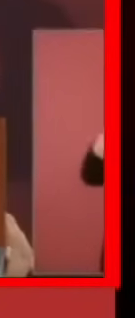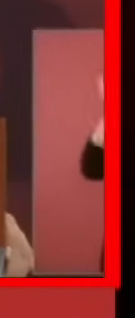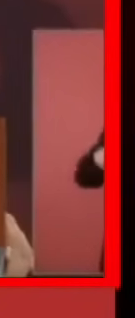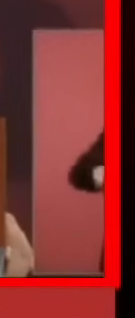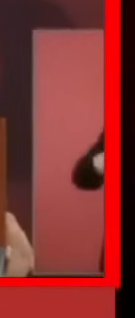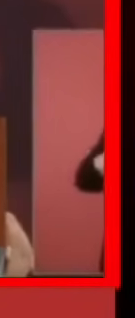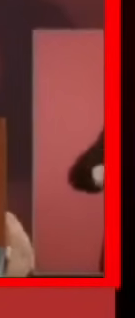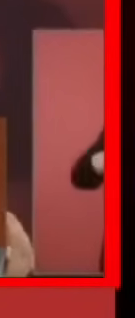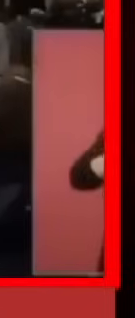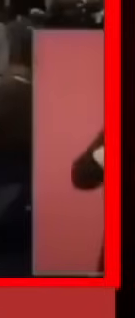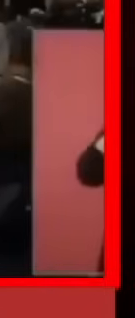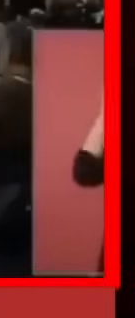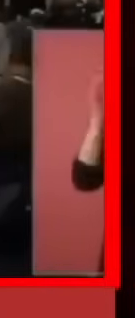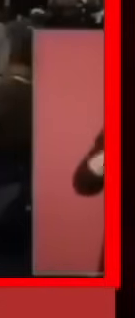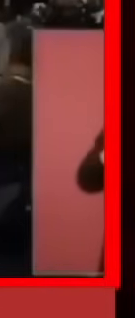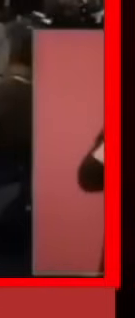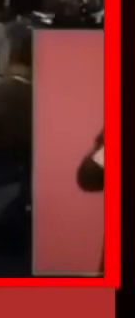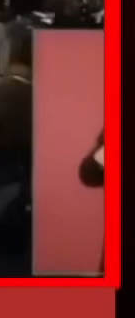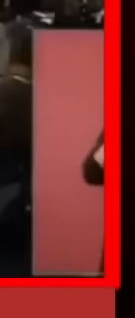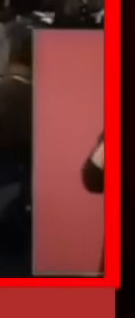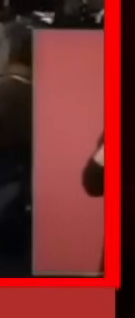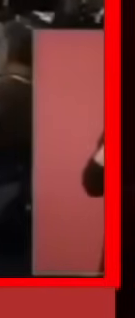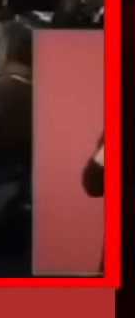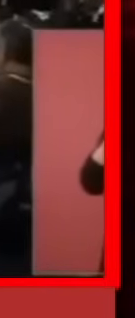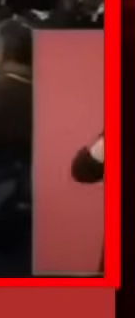A ver, Rosa dice, hoy,